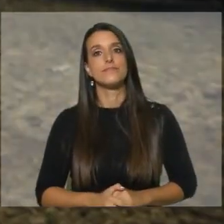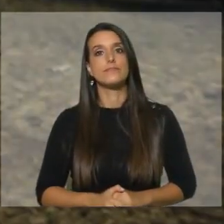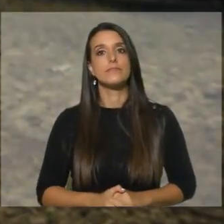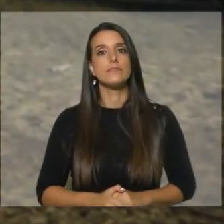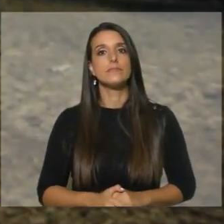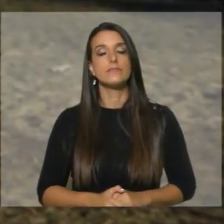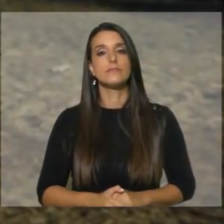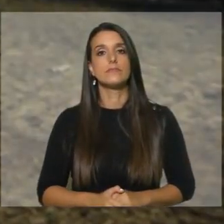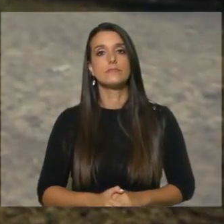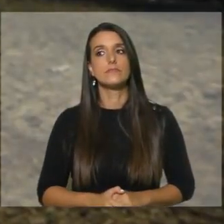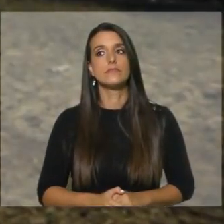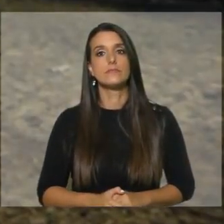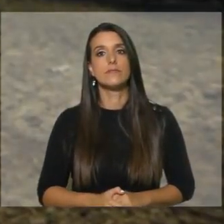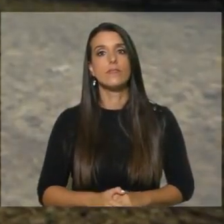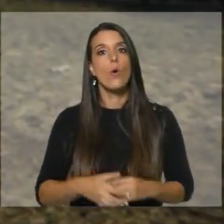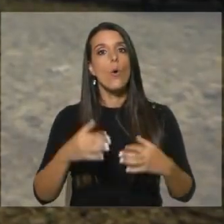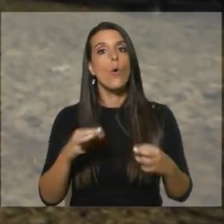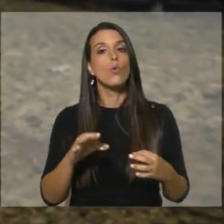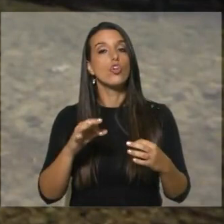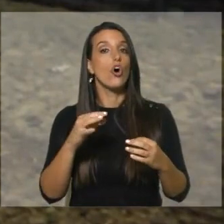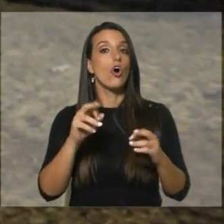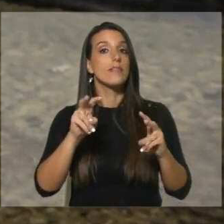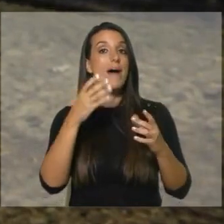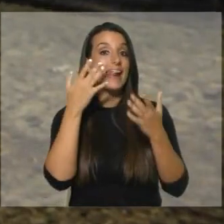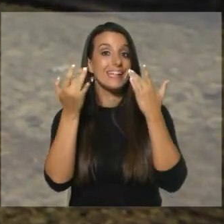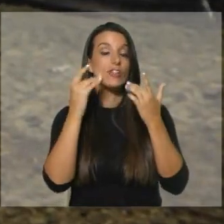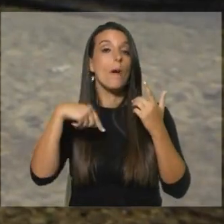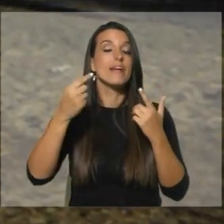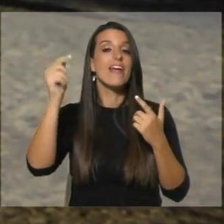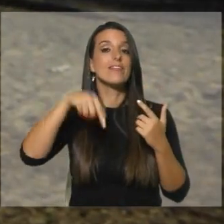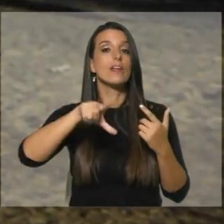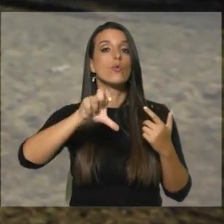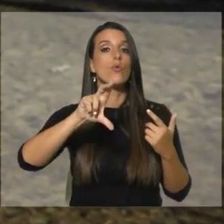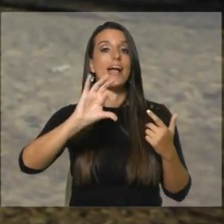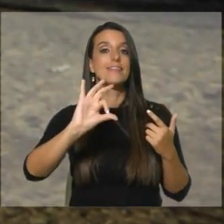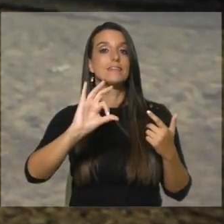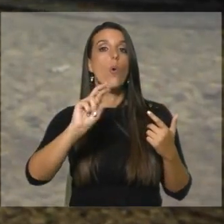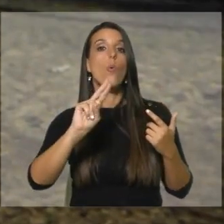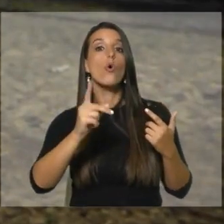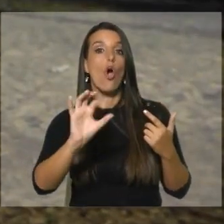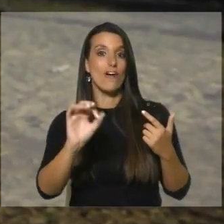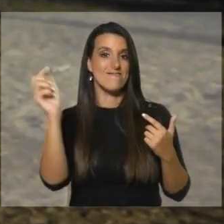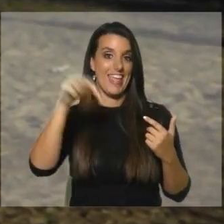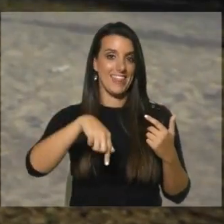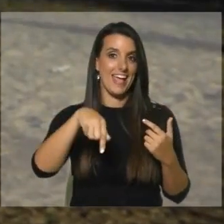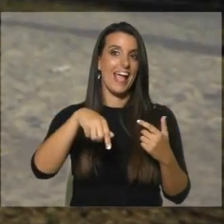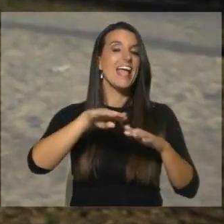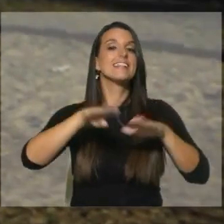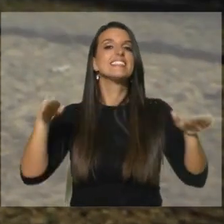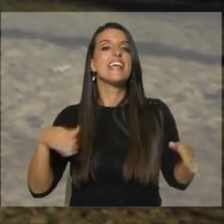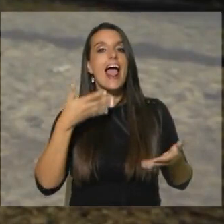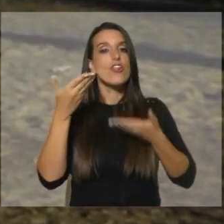Bueno, justamente hablaban de los espectáculos artísticos. Mañana va a estar Lucas Hugo aquí en el escenario de